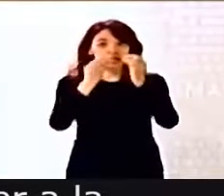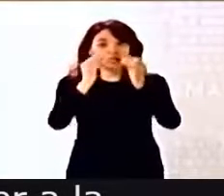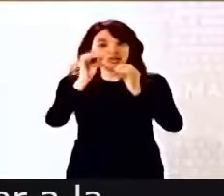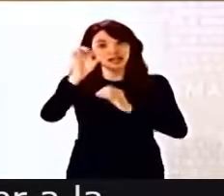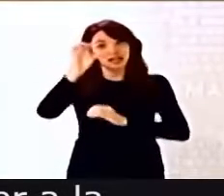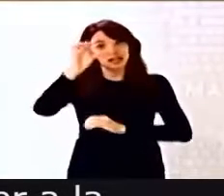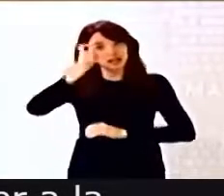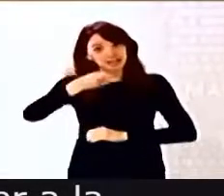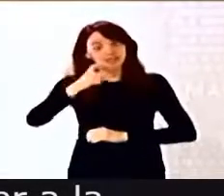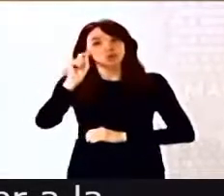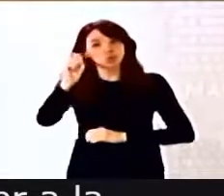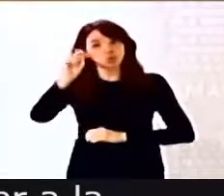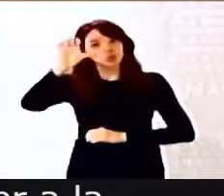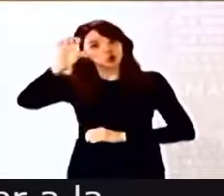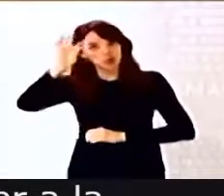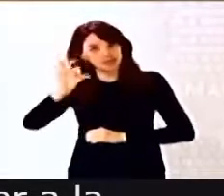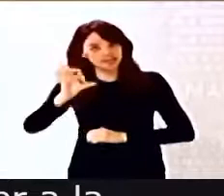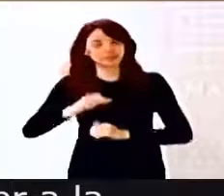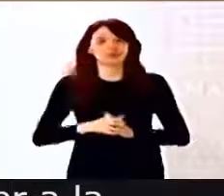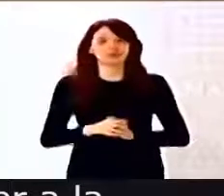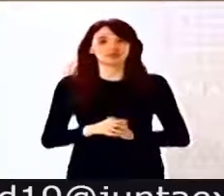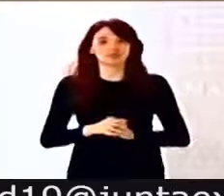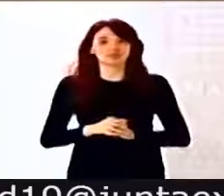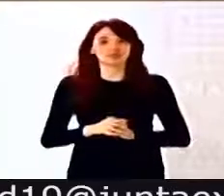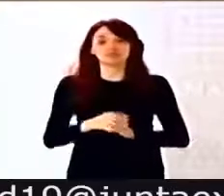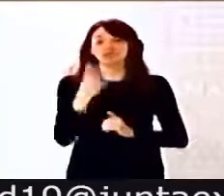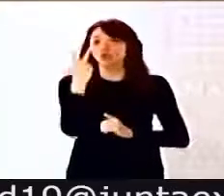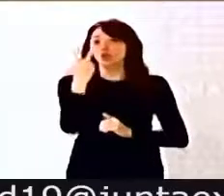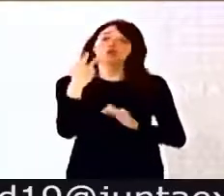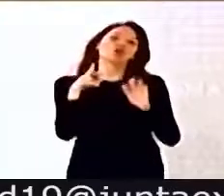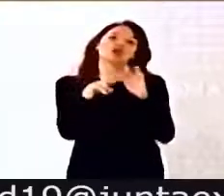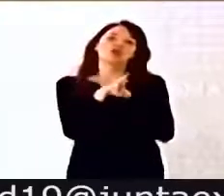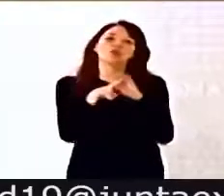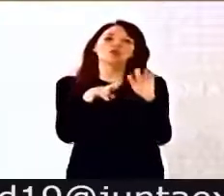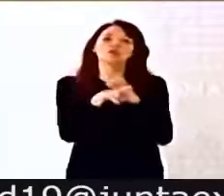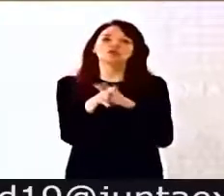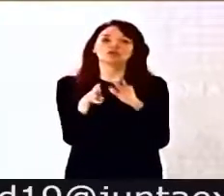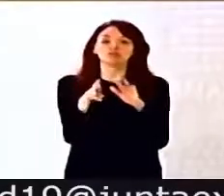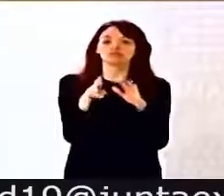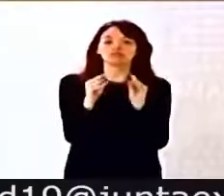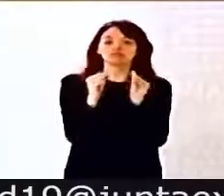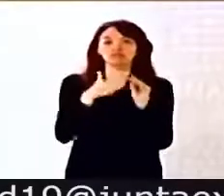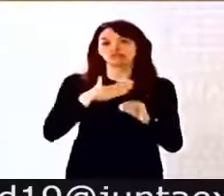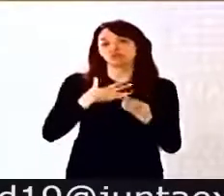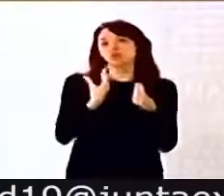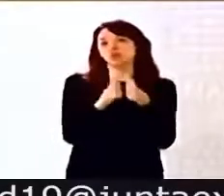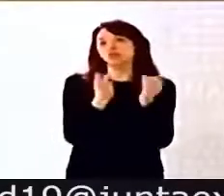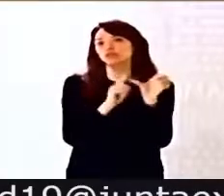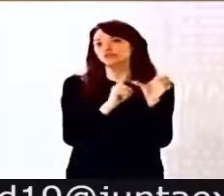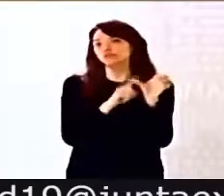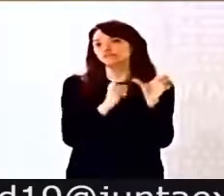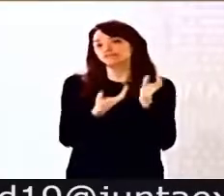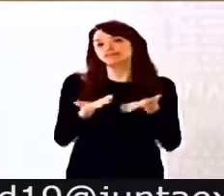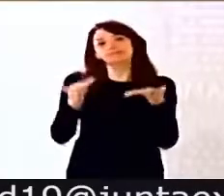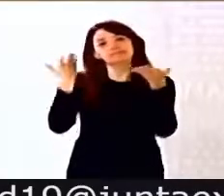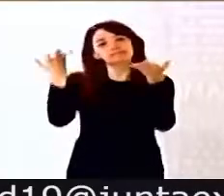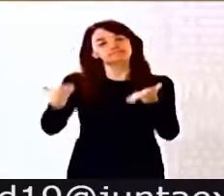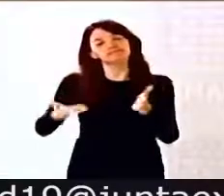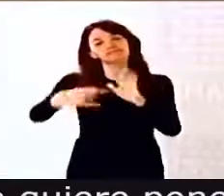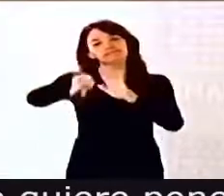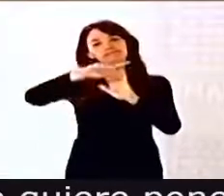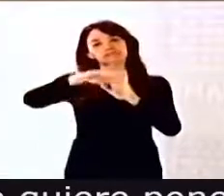información.covid19@juntaex.es. Son dos herramientas que la Junta de Extremadura quiere poner a